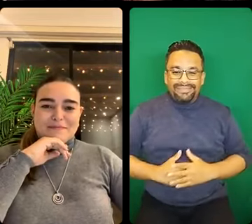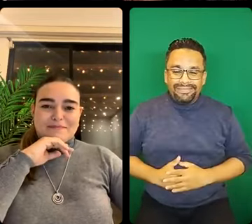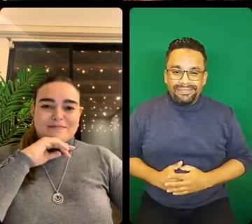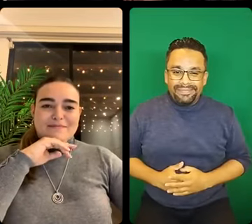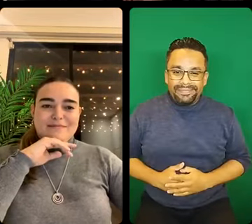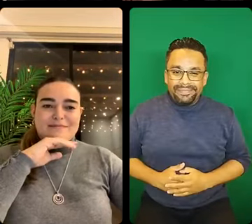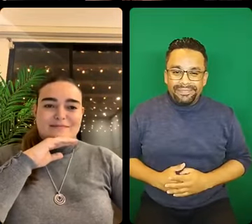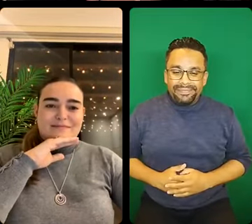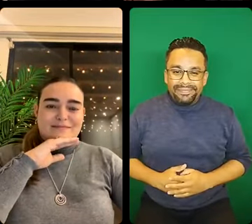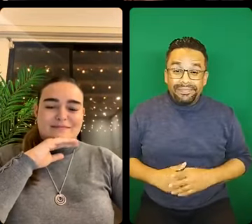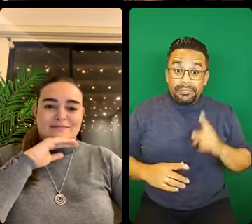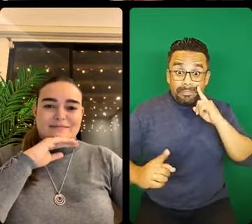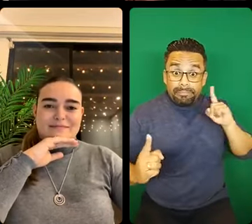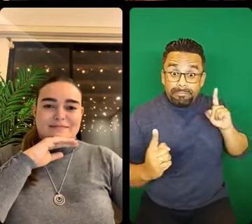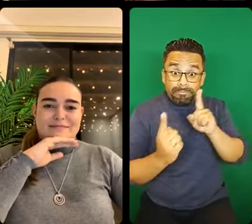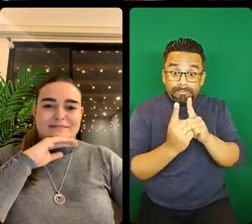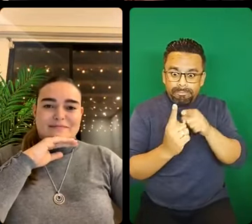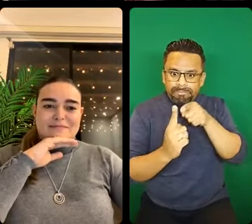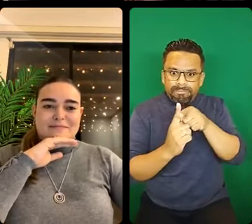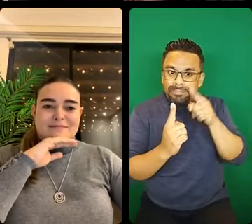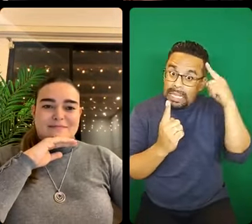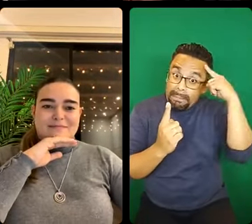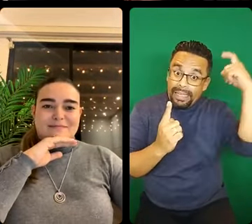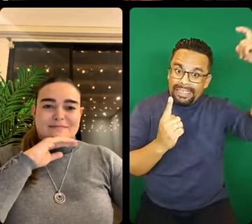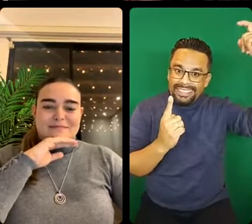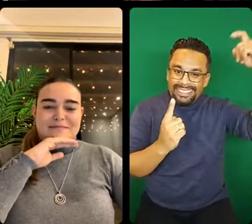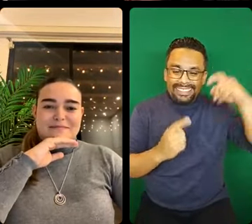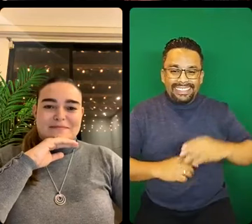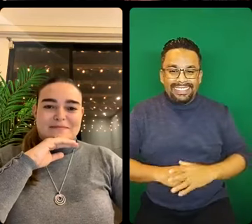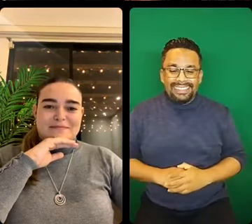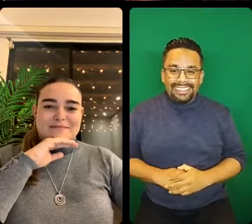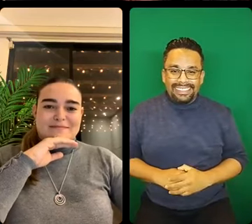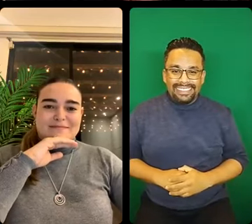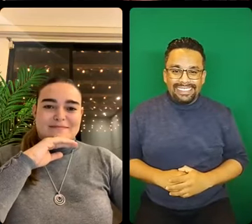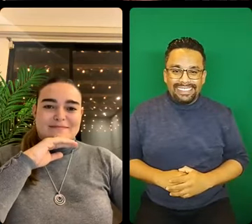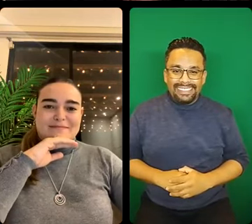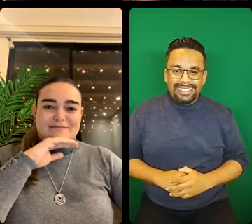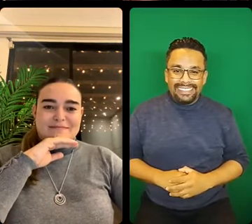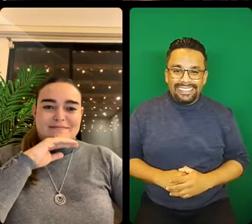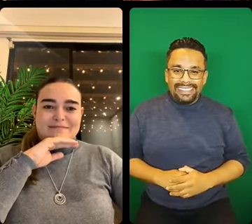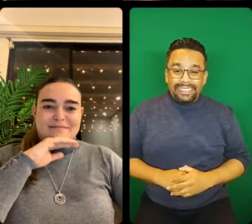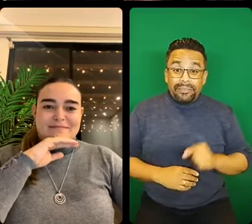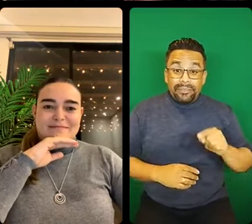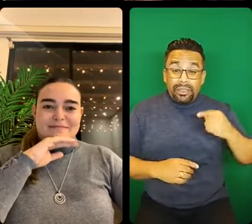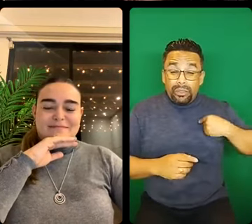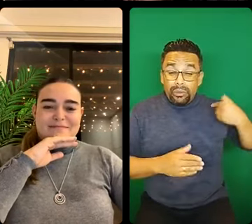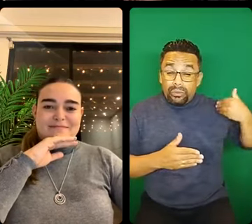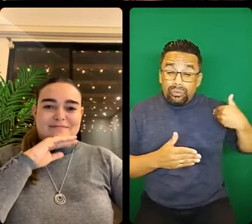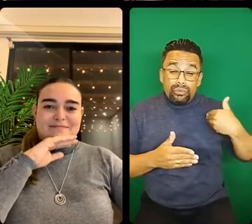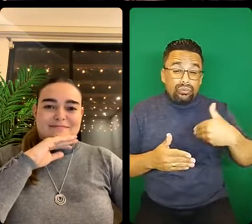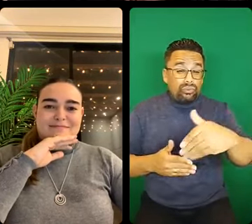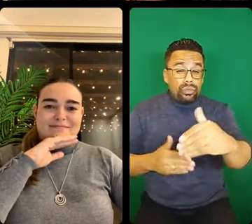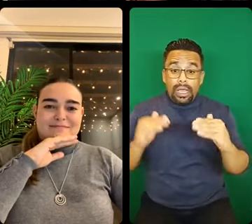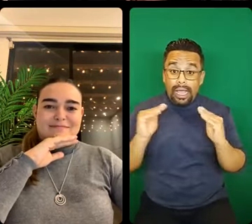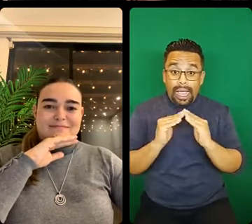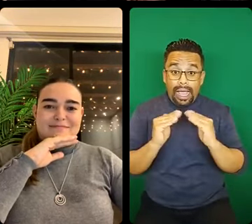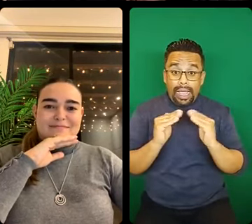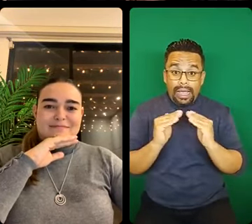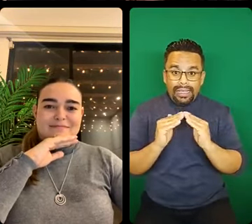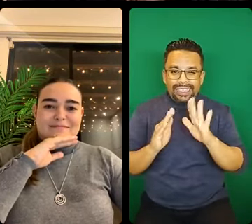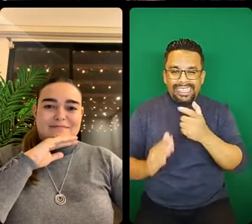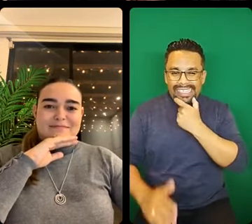la imaginación, Valeria Pacheco Rivedeneira. Eternity House, Juan David